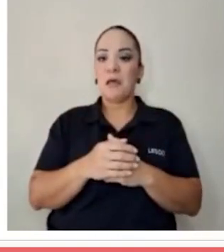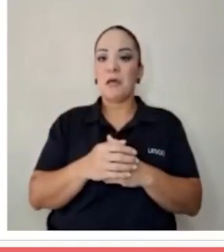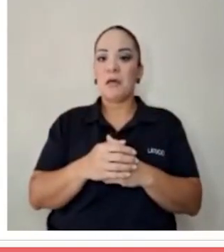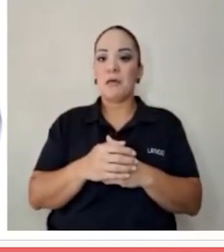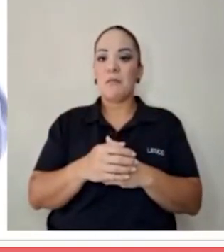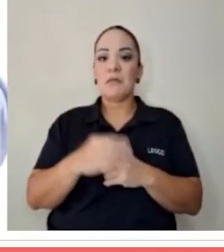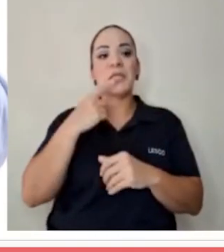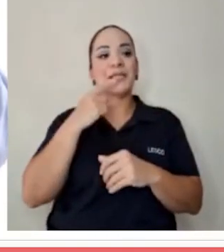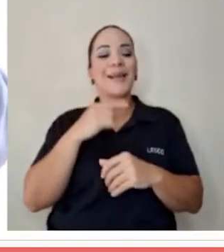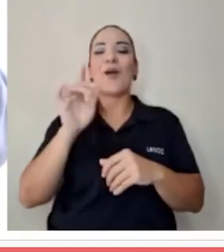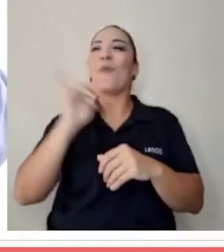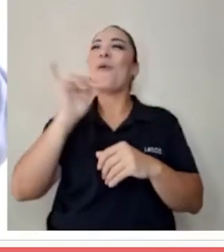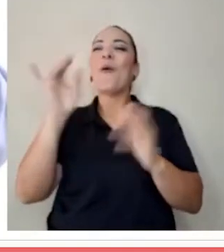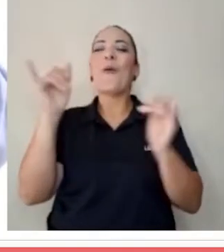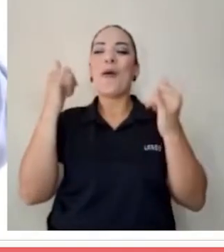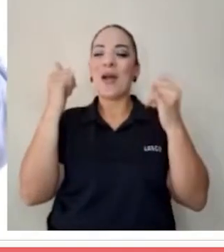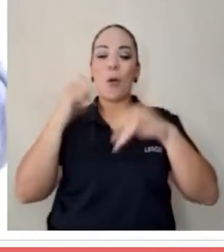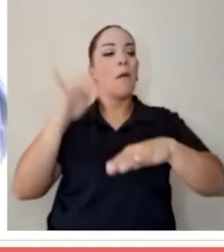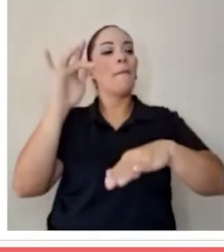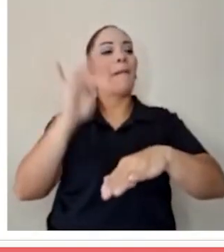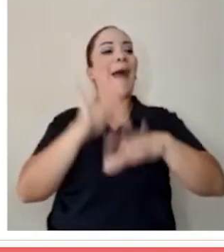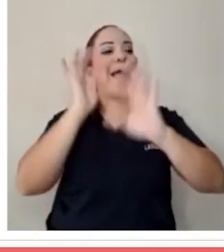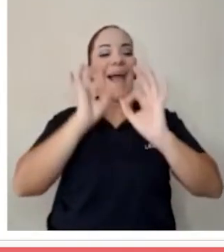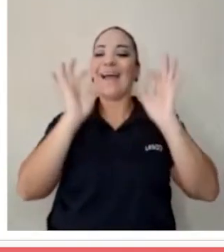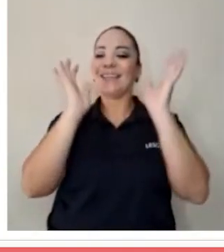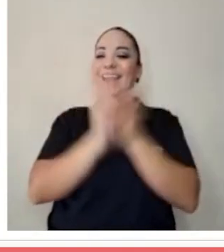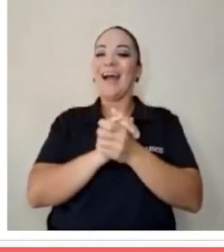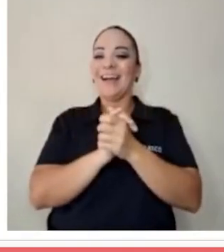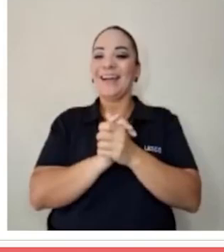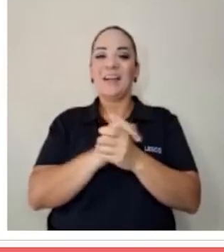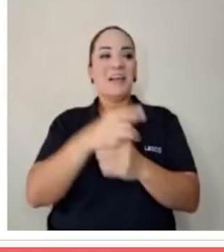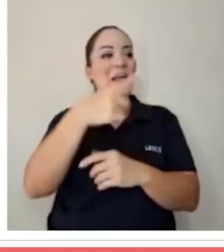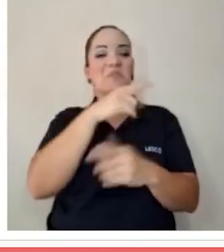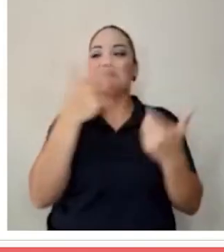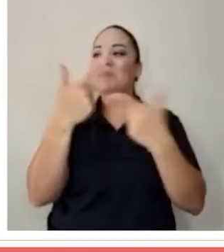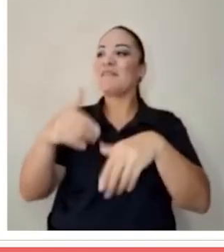punto porque están ya seguros de la policía